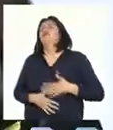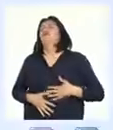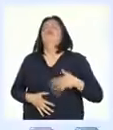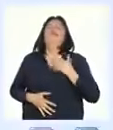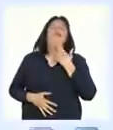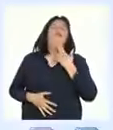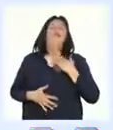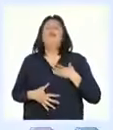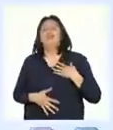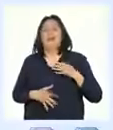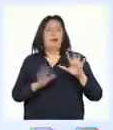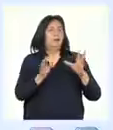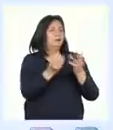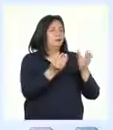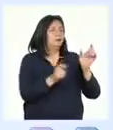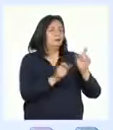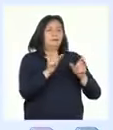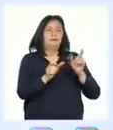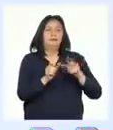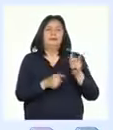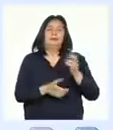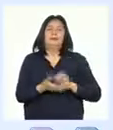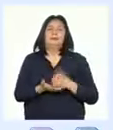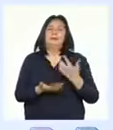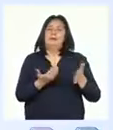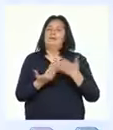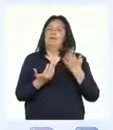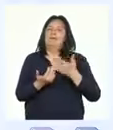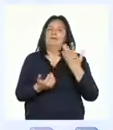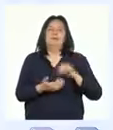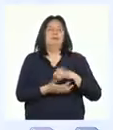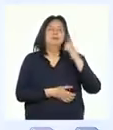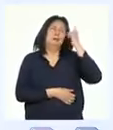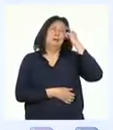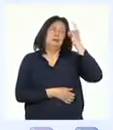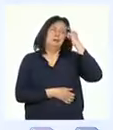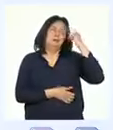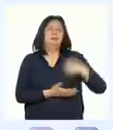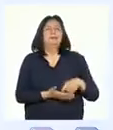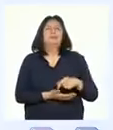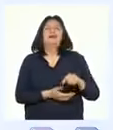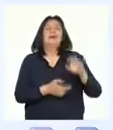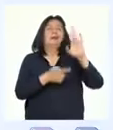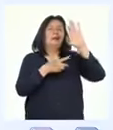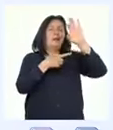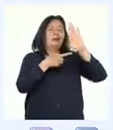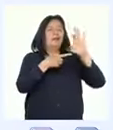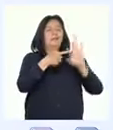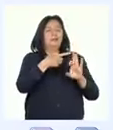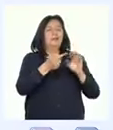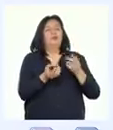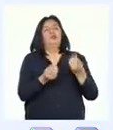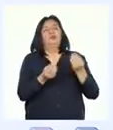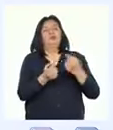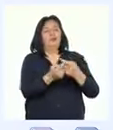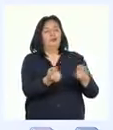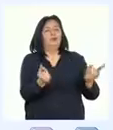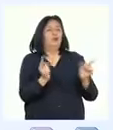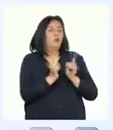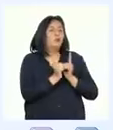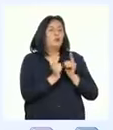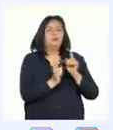pastel. A muchas personas se les hace más sencillo pensar en las fracciones como parte de un